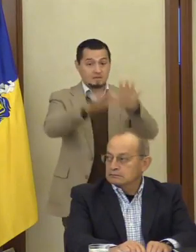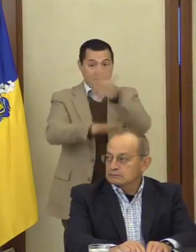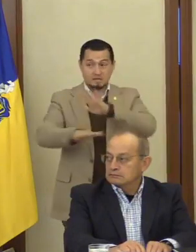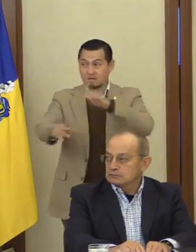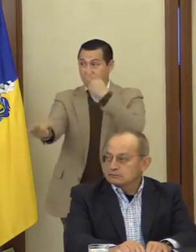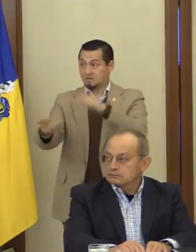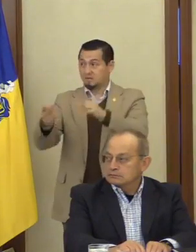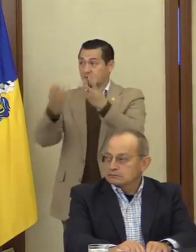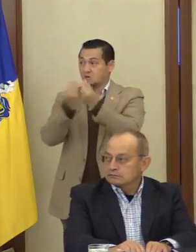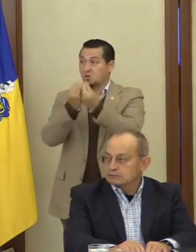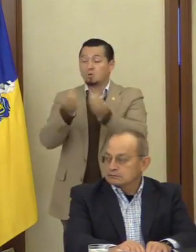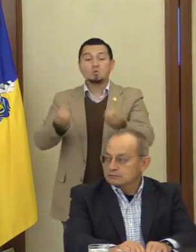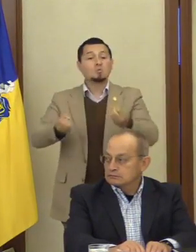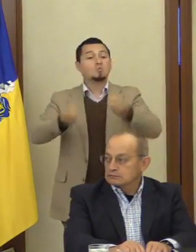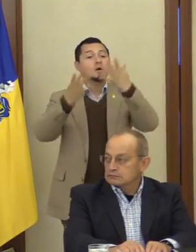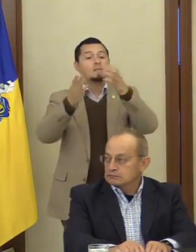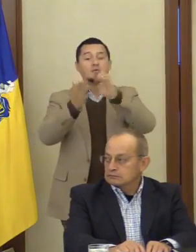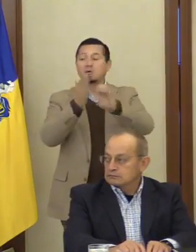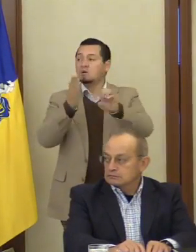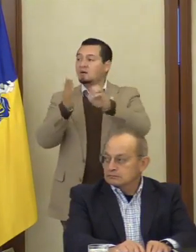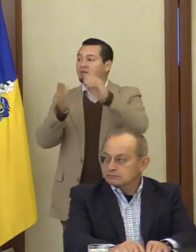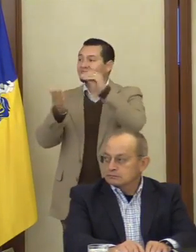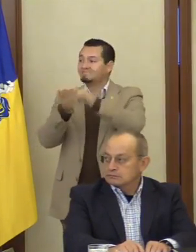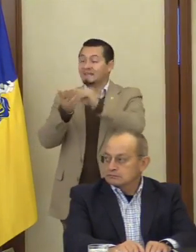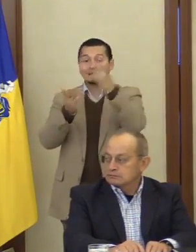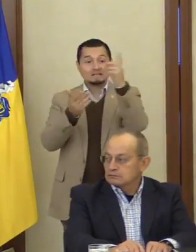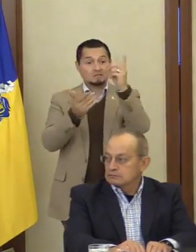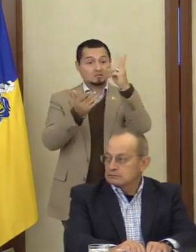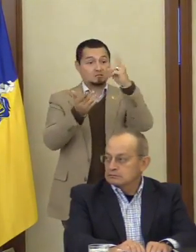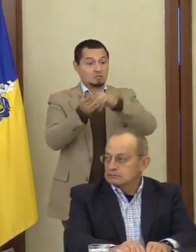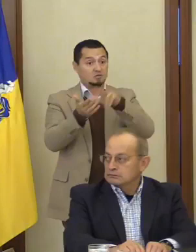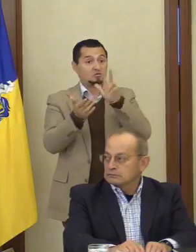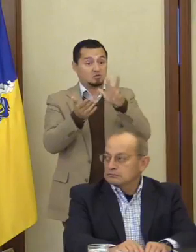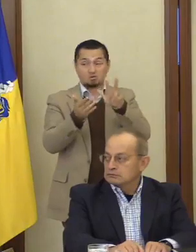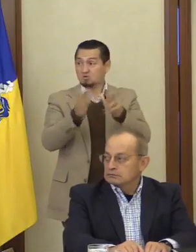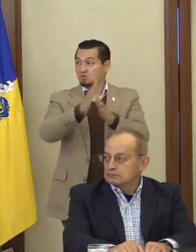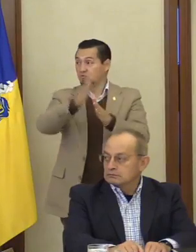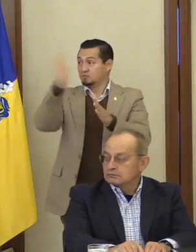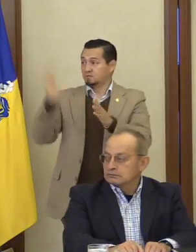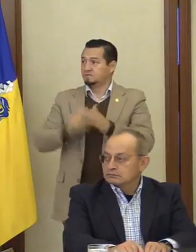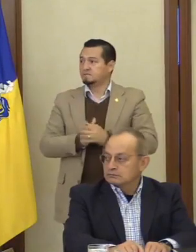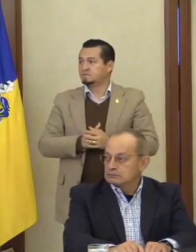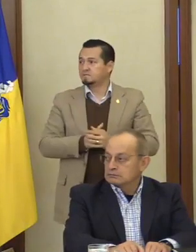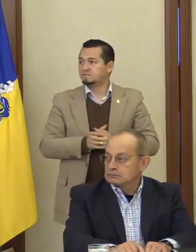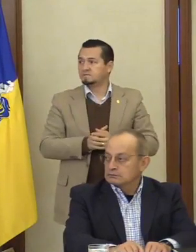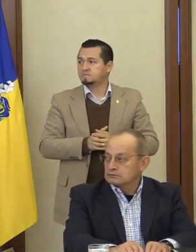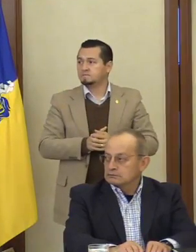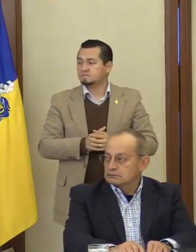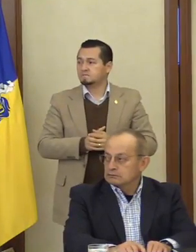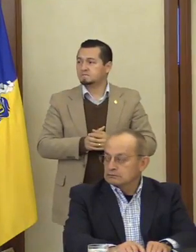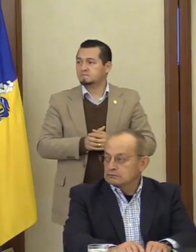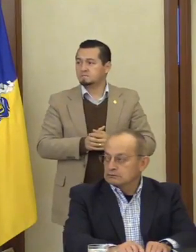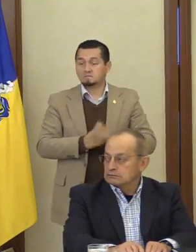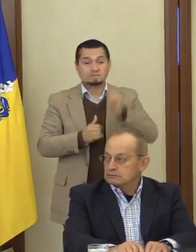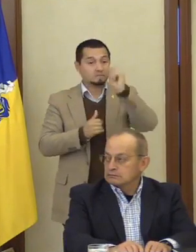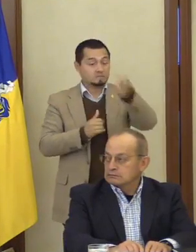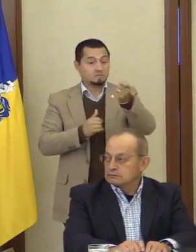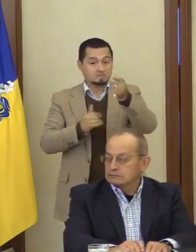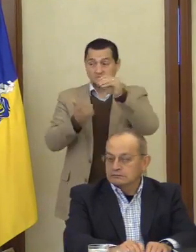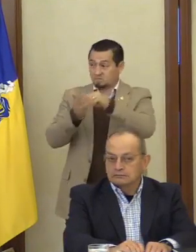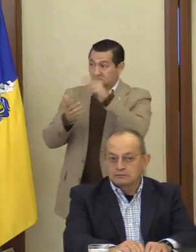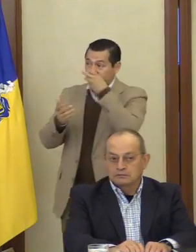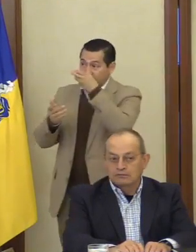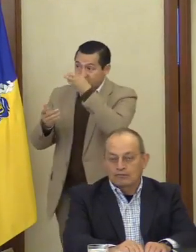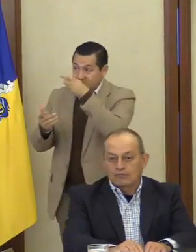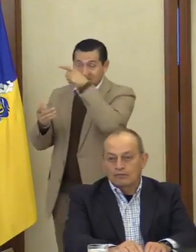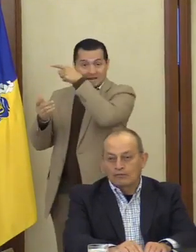metropolitana, el número de delitos en diciembre del 2018, y será un referente muy